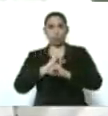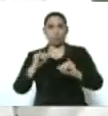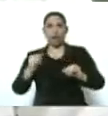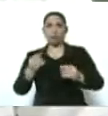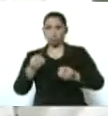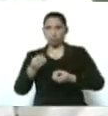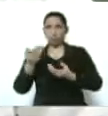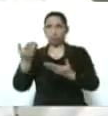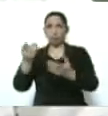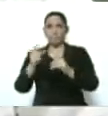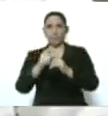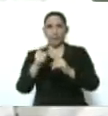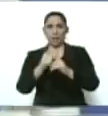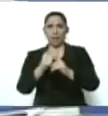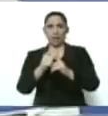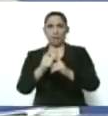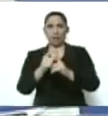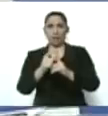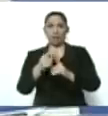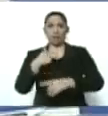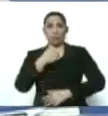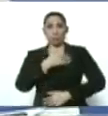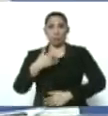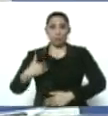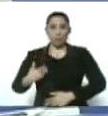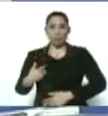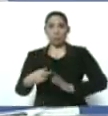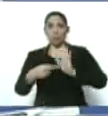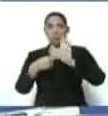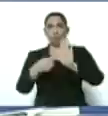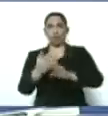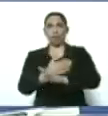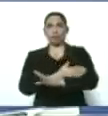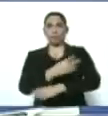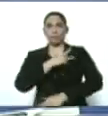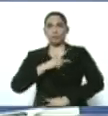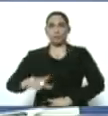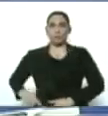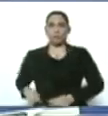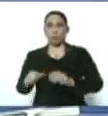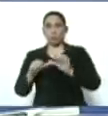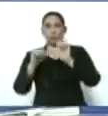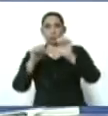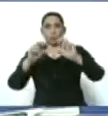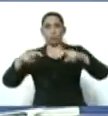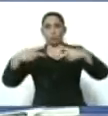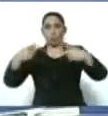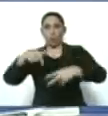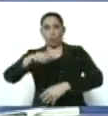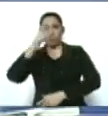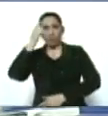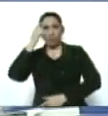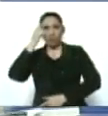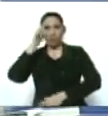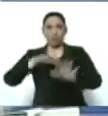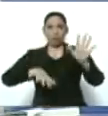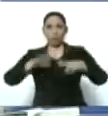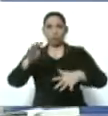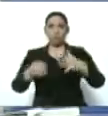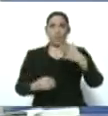palabra. Igualmente quiero mostrar, antes de que la vicepresidenta continúe la actualización del día de hoy, 14 de